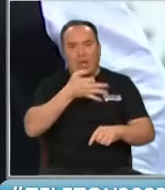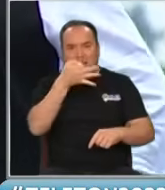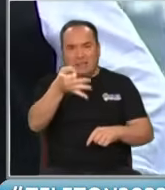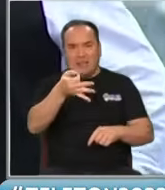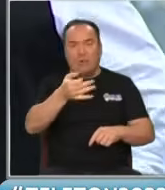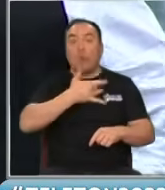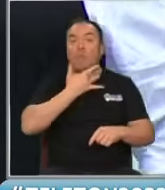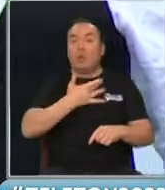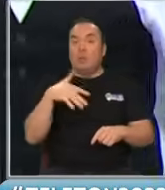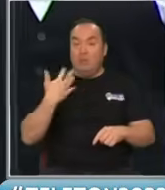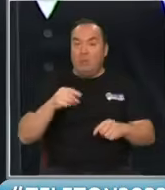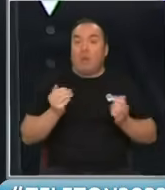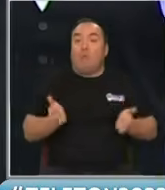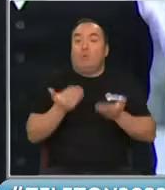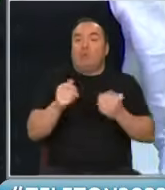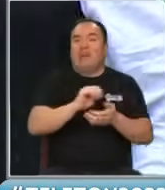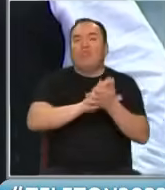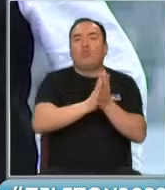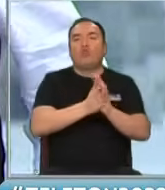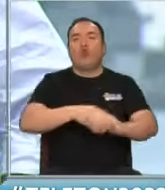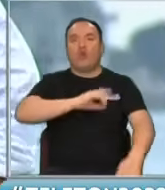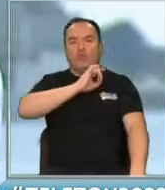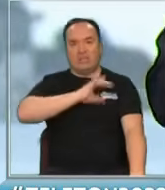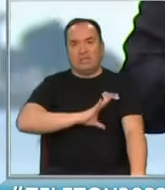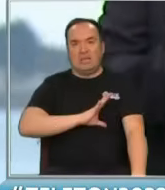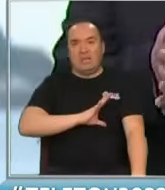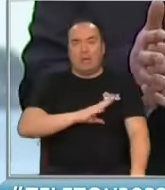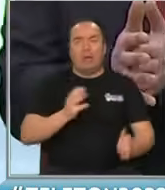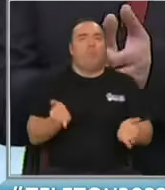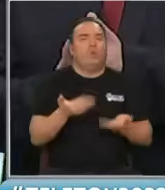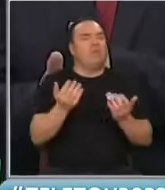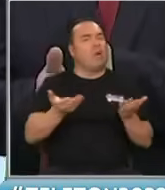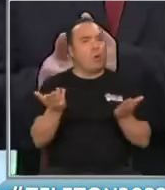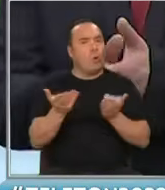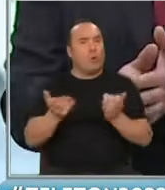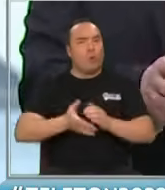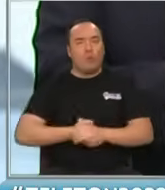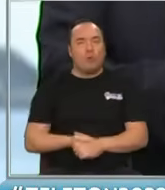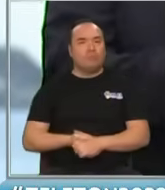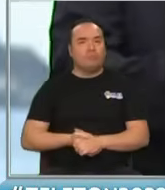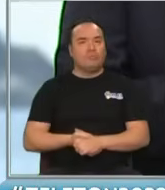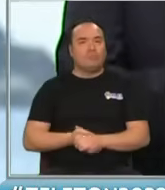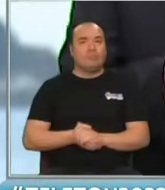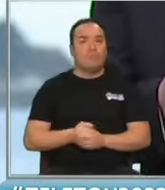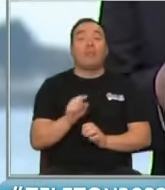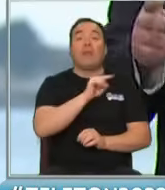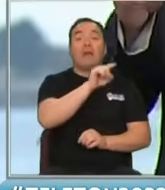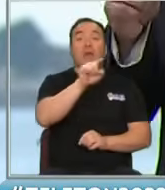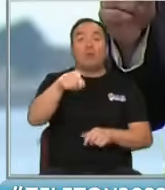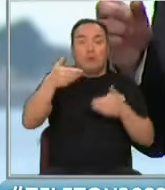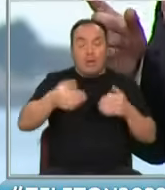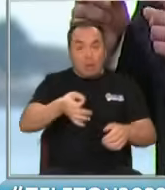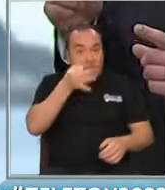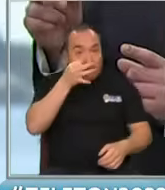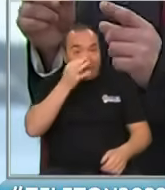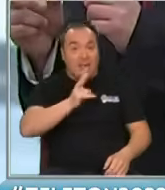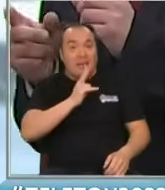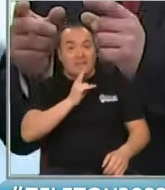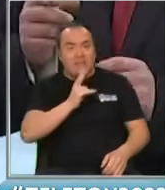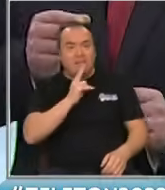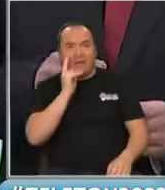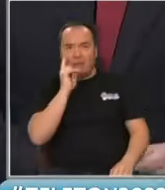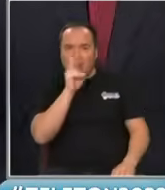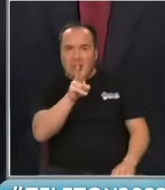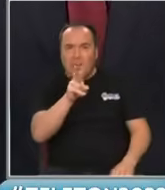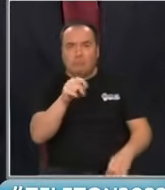tenemos que motivar a todo Chile. ¿Y de qué manera se motiva Chile? Es que cada uno de los que está viendo la televisión en este momento, aunque